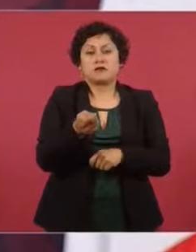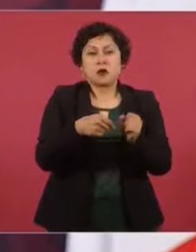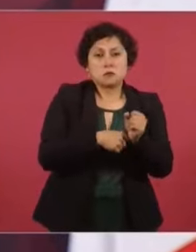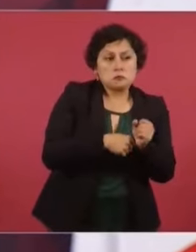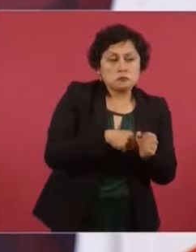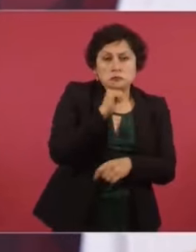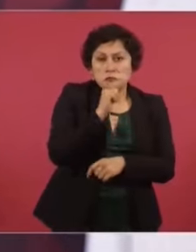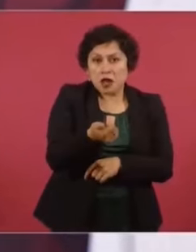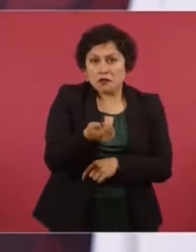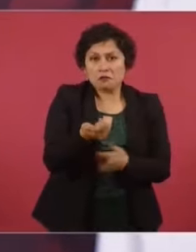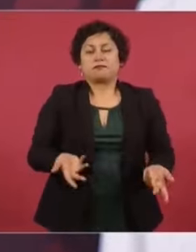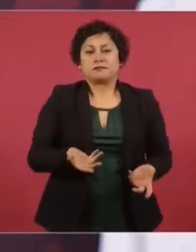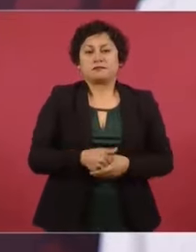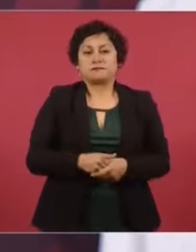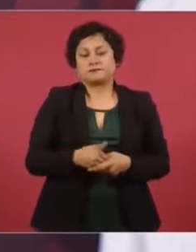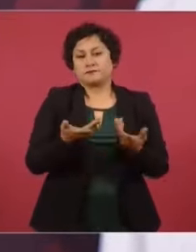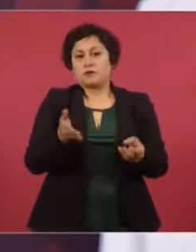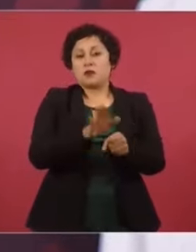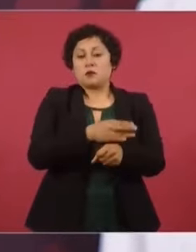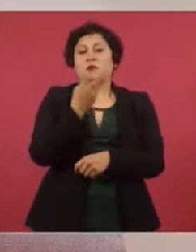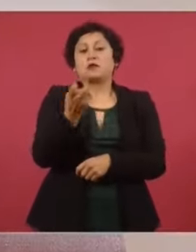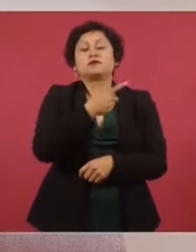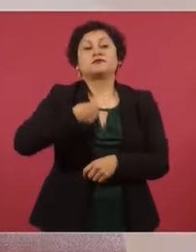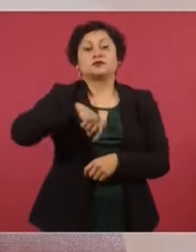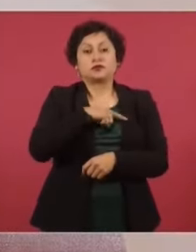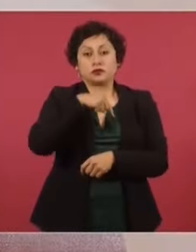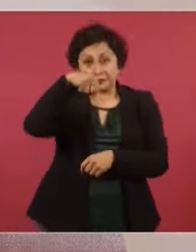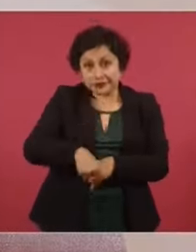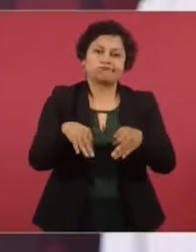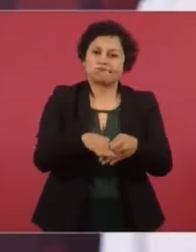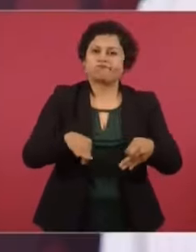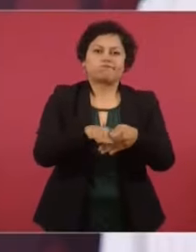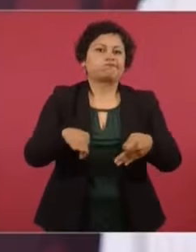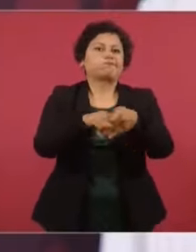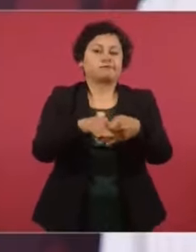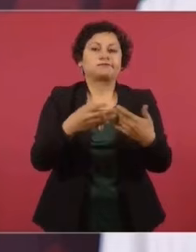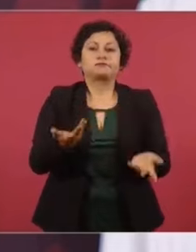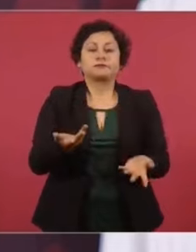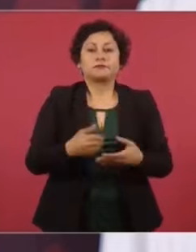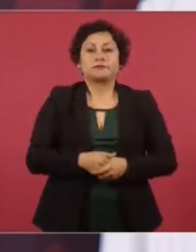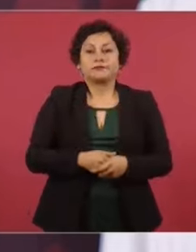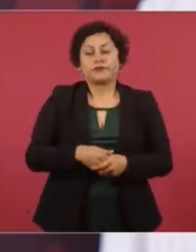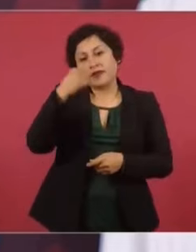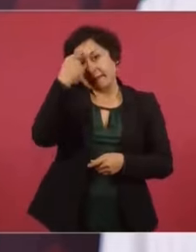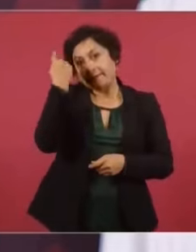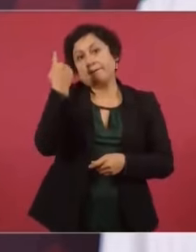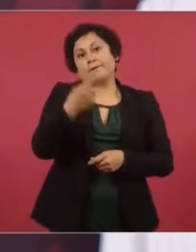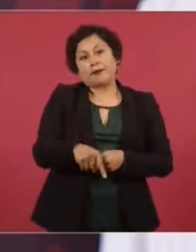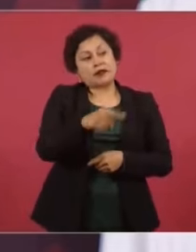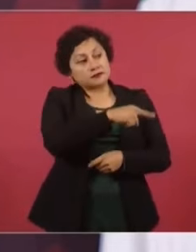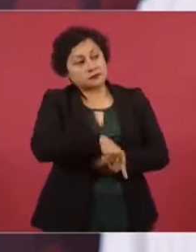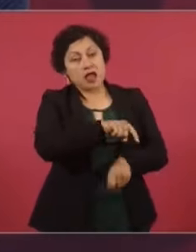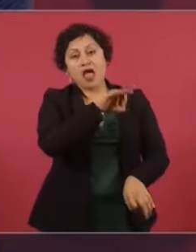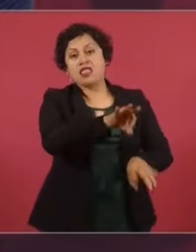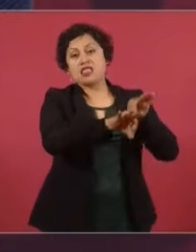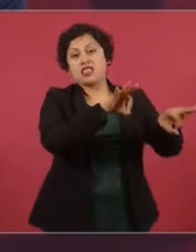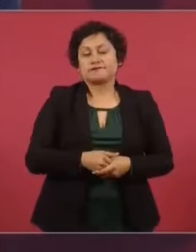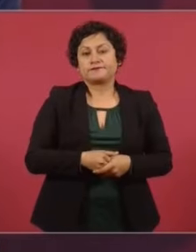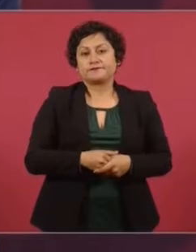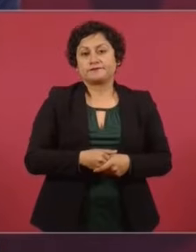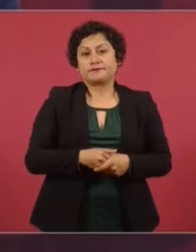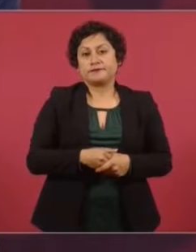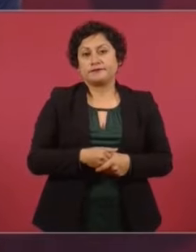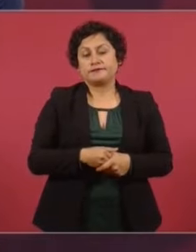nada debe de temer. Entonces vamos a estar informando, contrarrestando toda esa campaña de